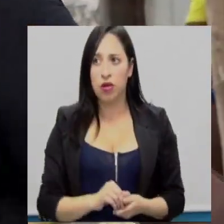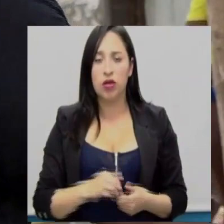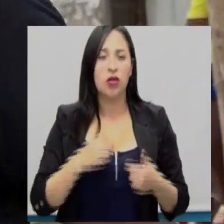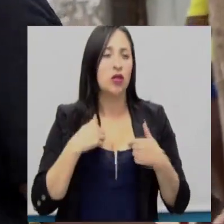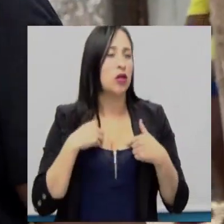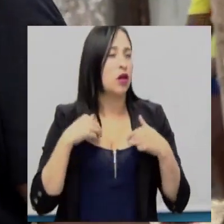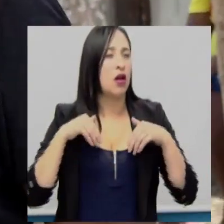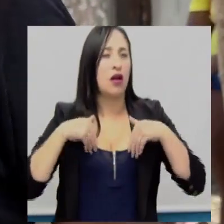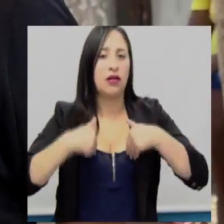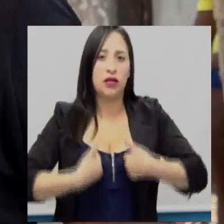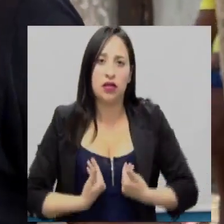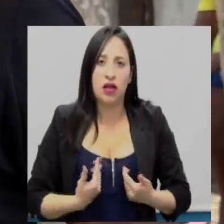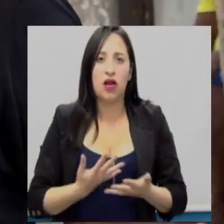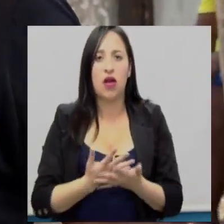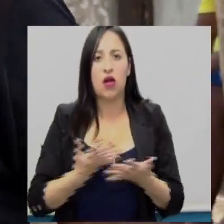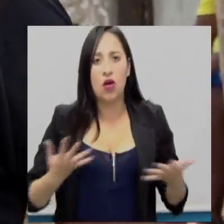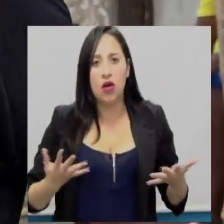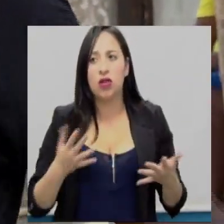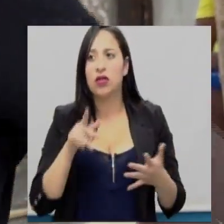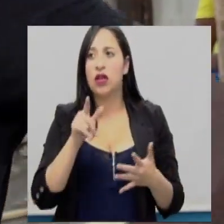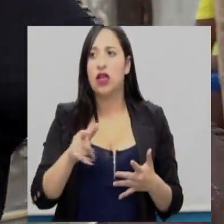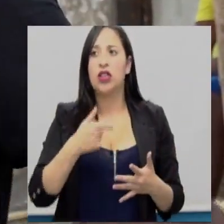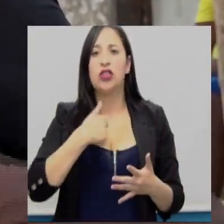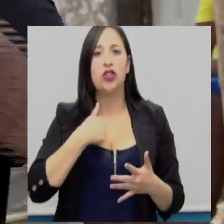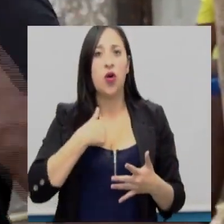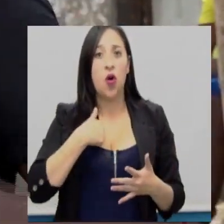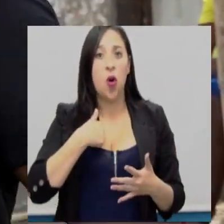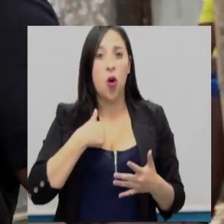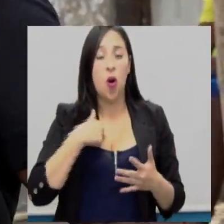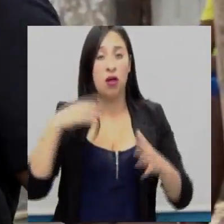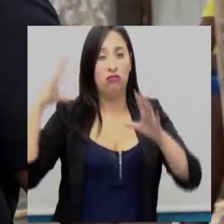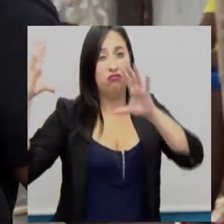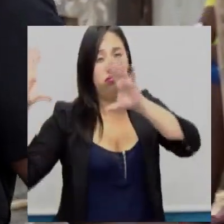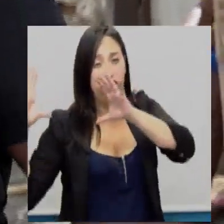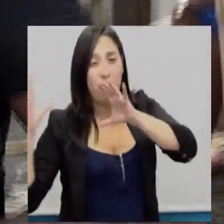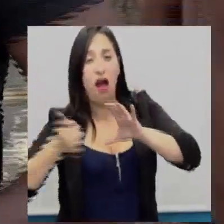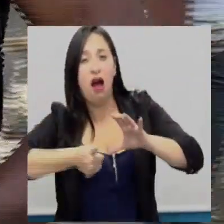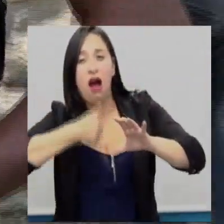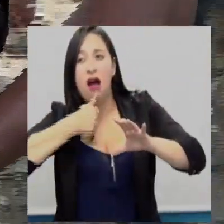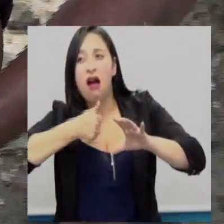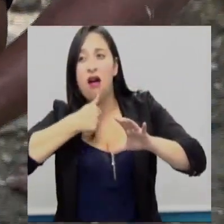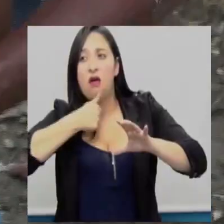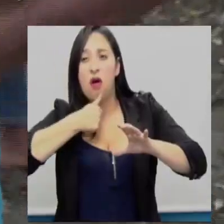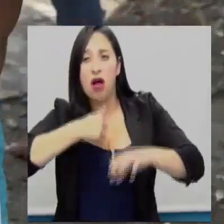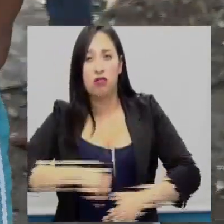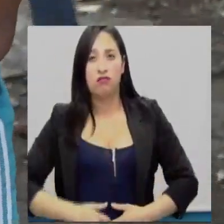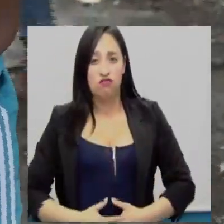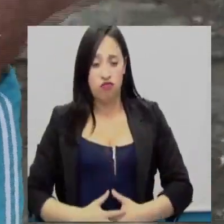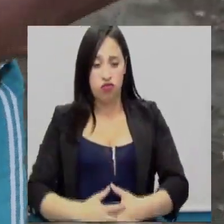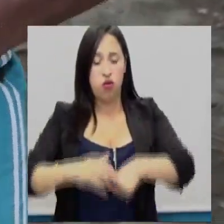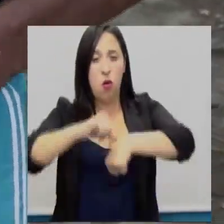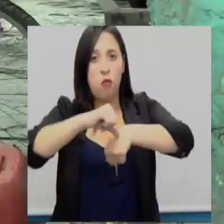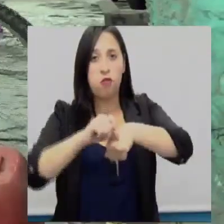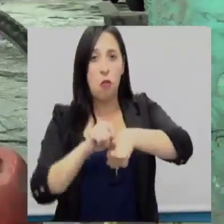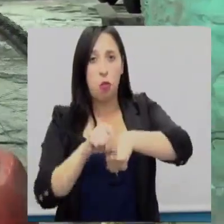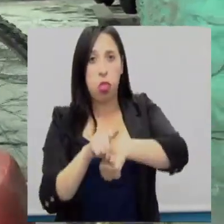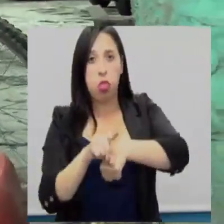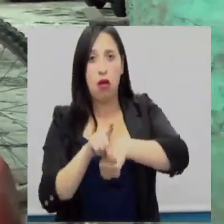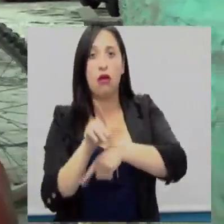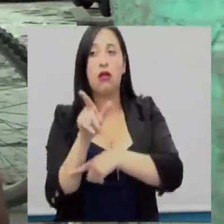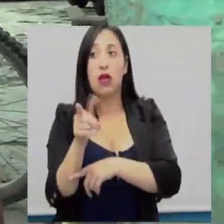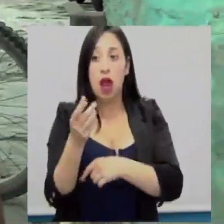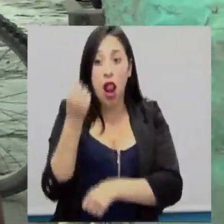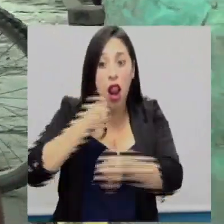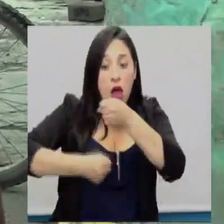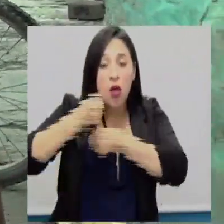siempre con estas cartillas que pesan. Entonces pues me gané una pequeña hernia, mire, verán, me operaron el año pasado. Es un